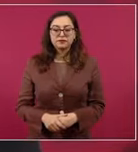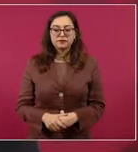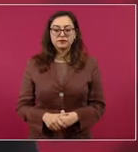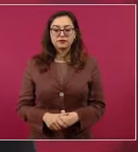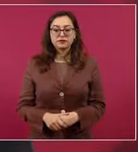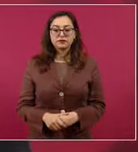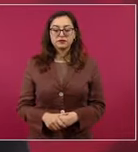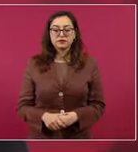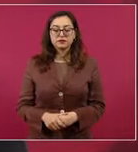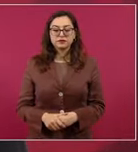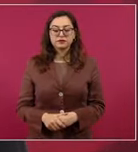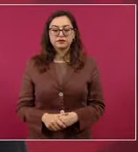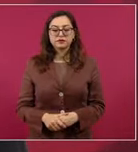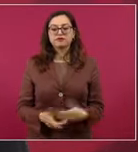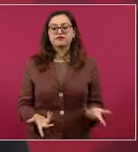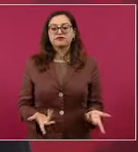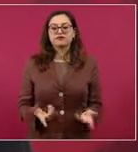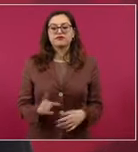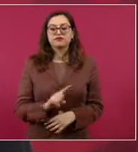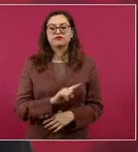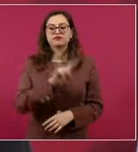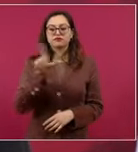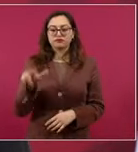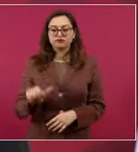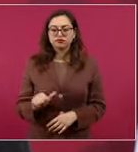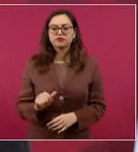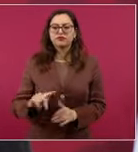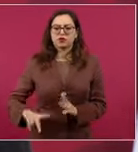nos encontramos varias veces.